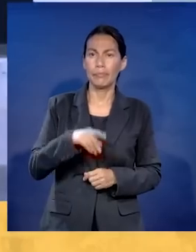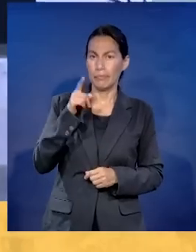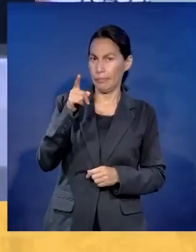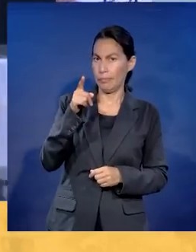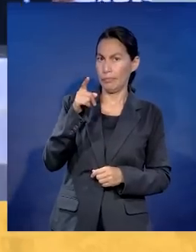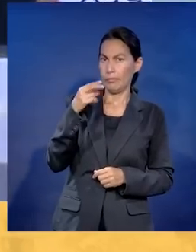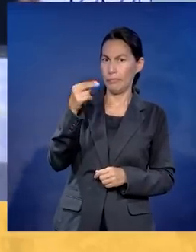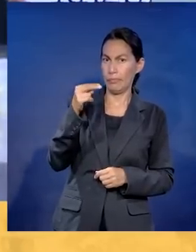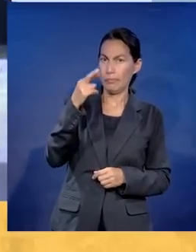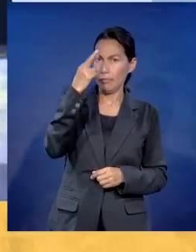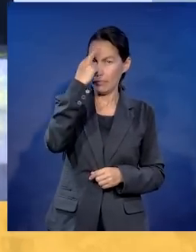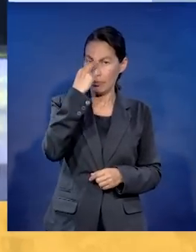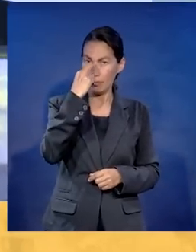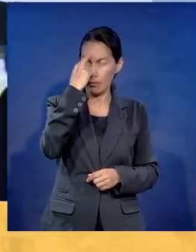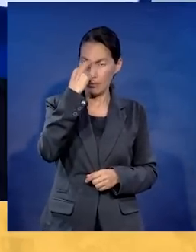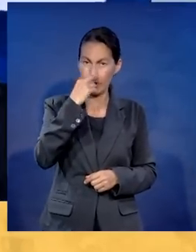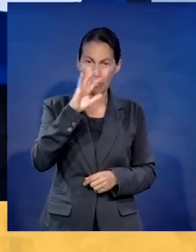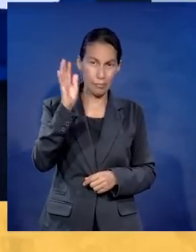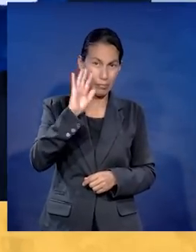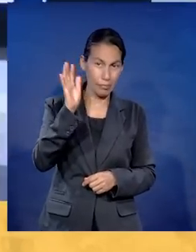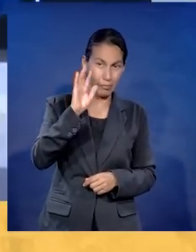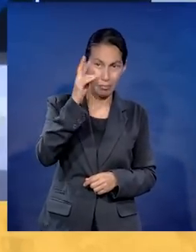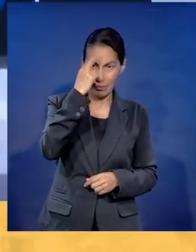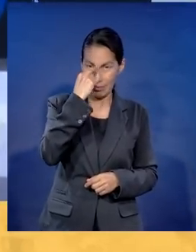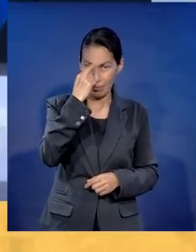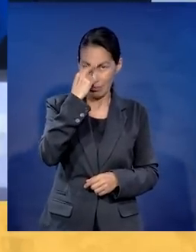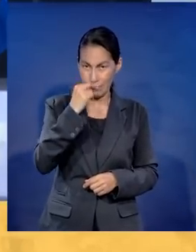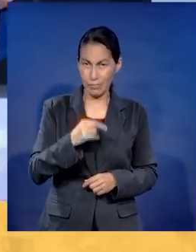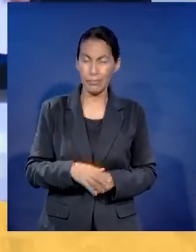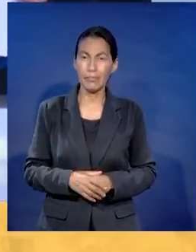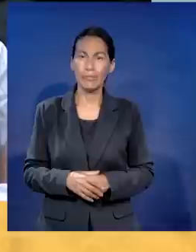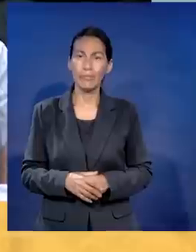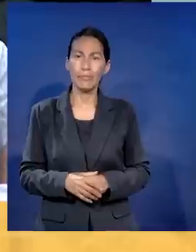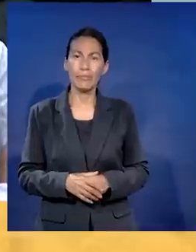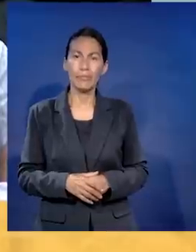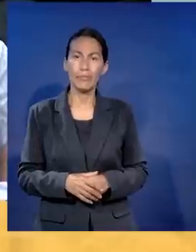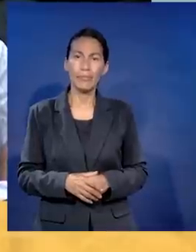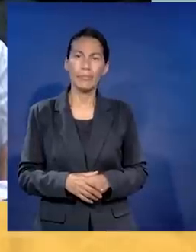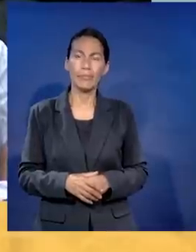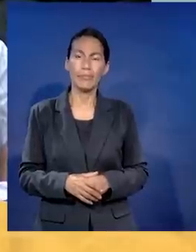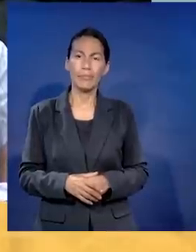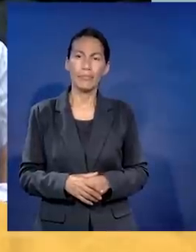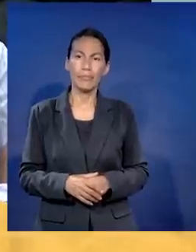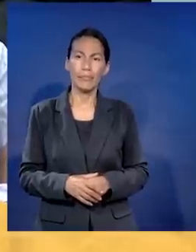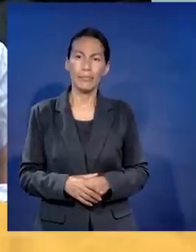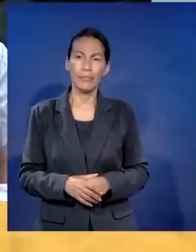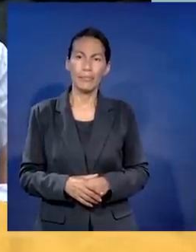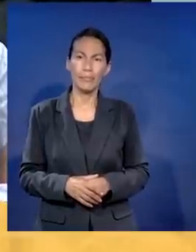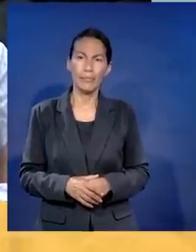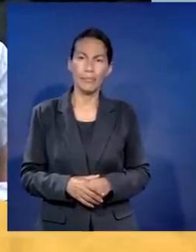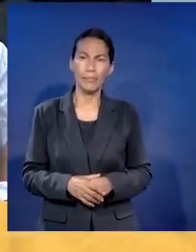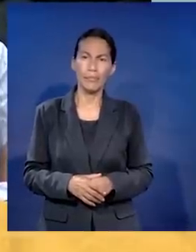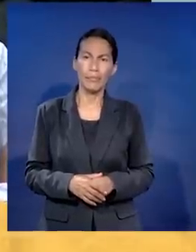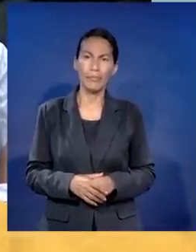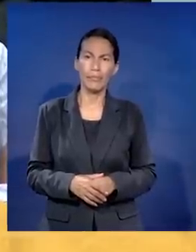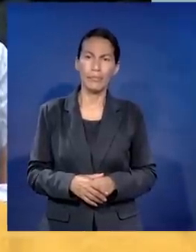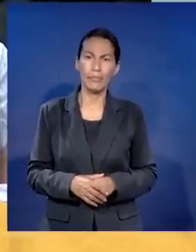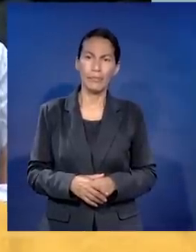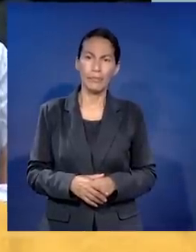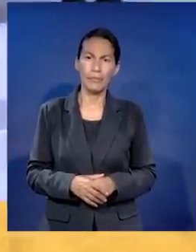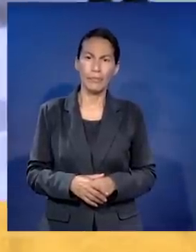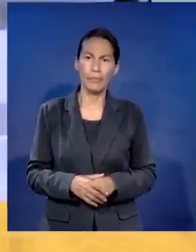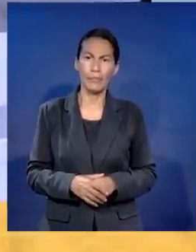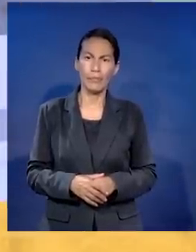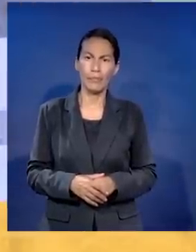razón venga él Hoy se llama razón salúdenlo Dígale Hola la razón Hola razón ven por favor razón